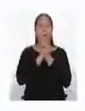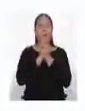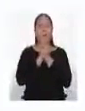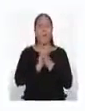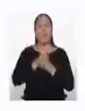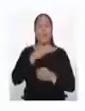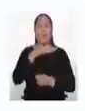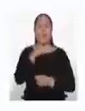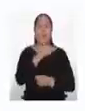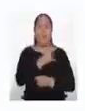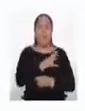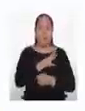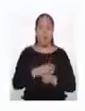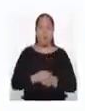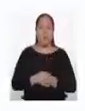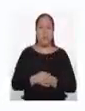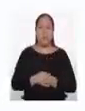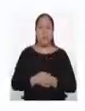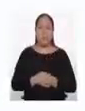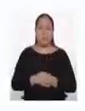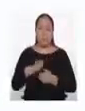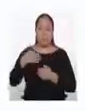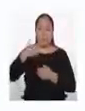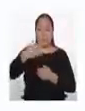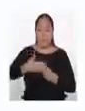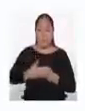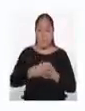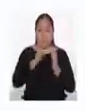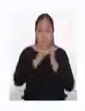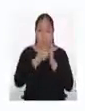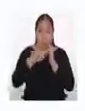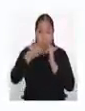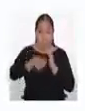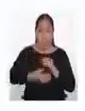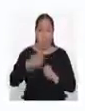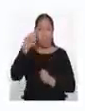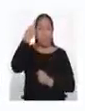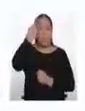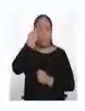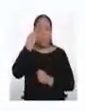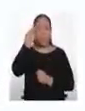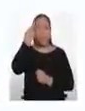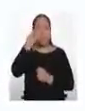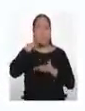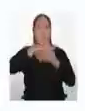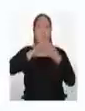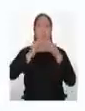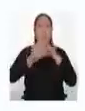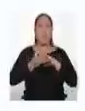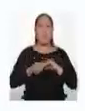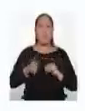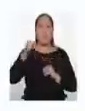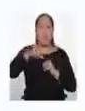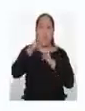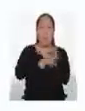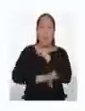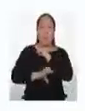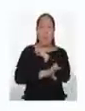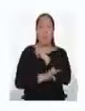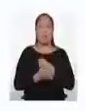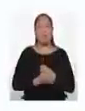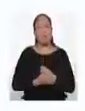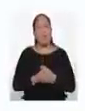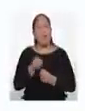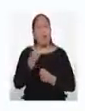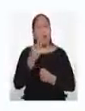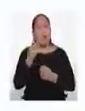del cuarto de secundaria. En los siguientes minutos reflexionaremos sobre la historia de nuestro país, sobre